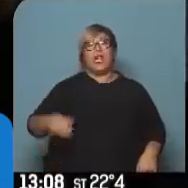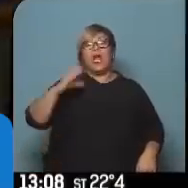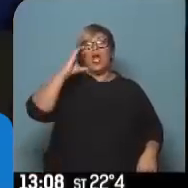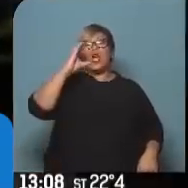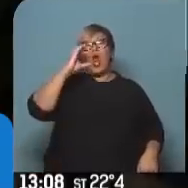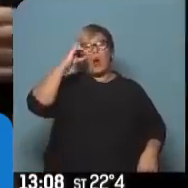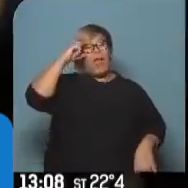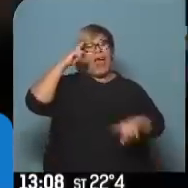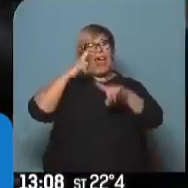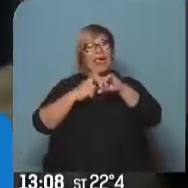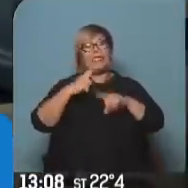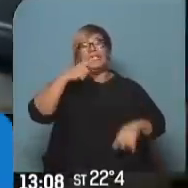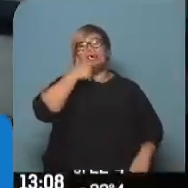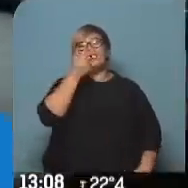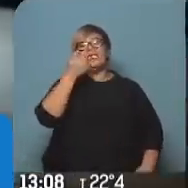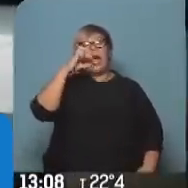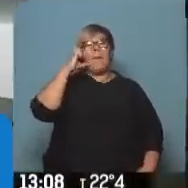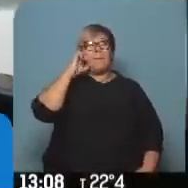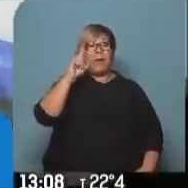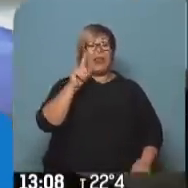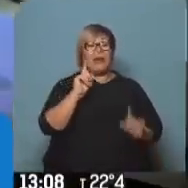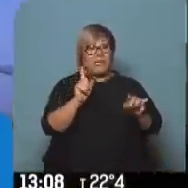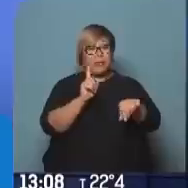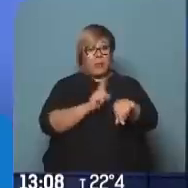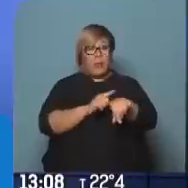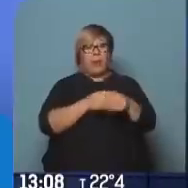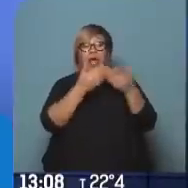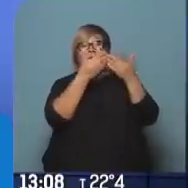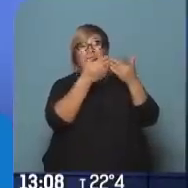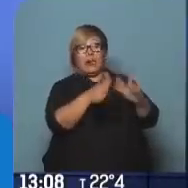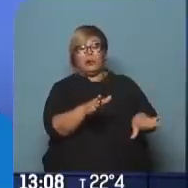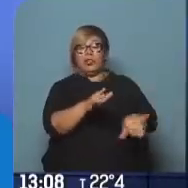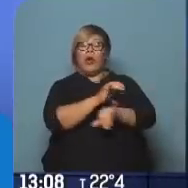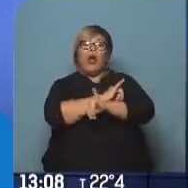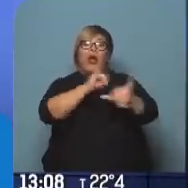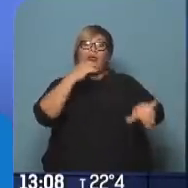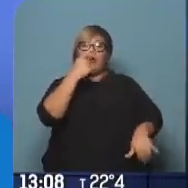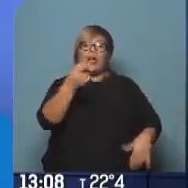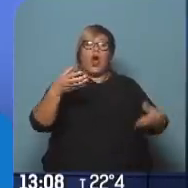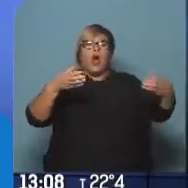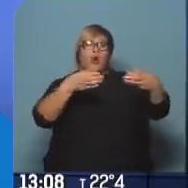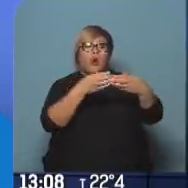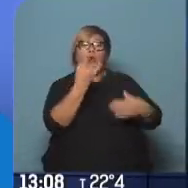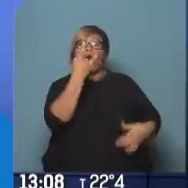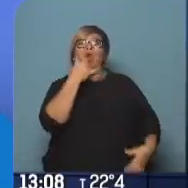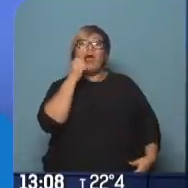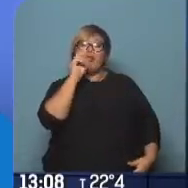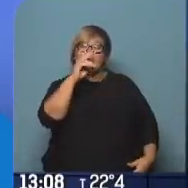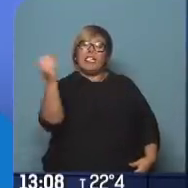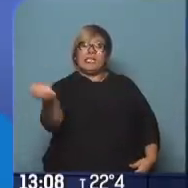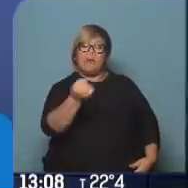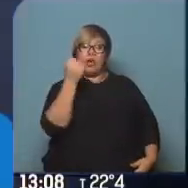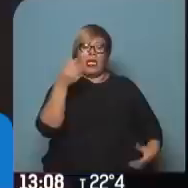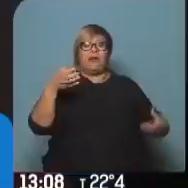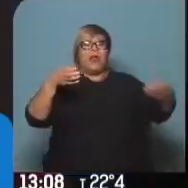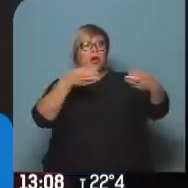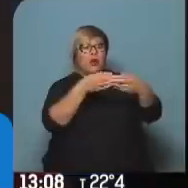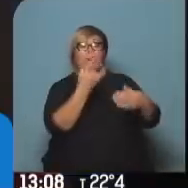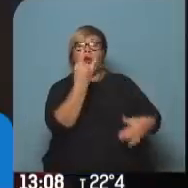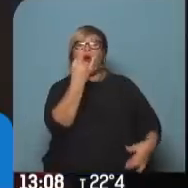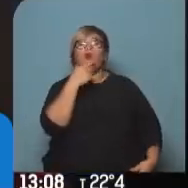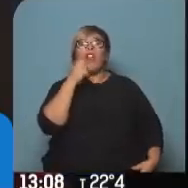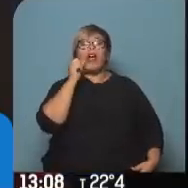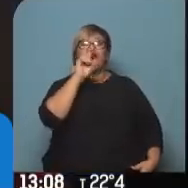un llamado a los países de Sudamérica a que valoren la importancia de la UNASUR. Señaló: UNASUR es